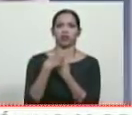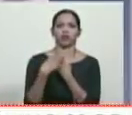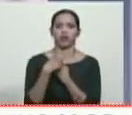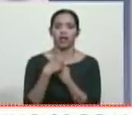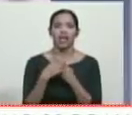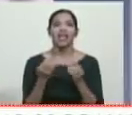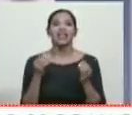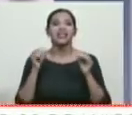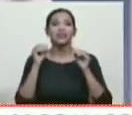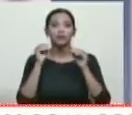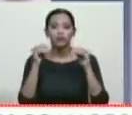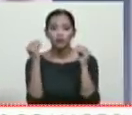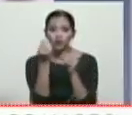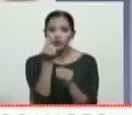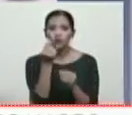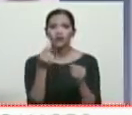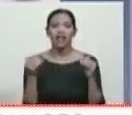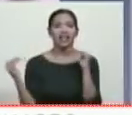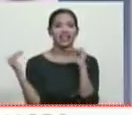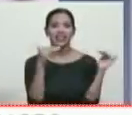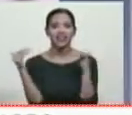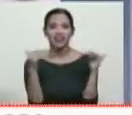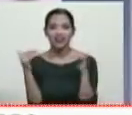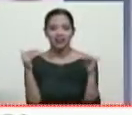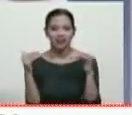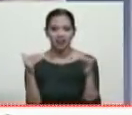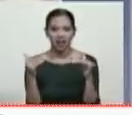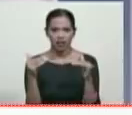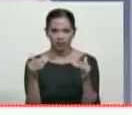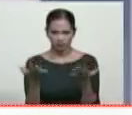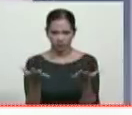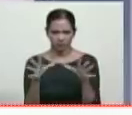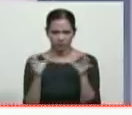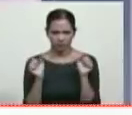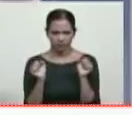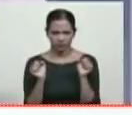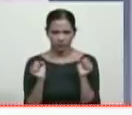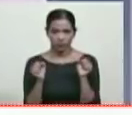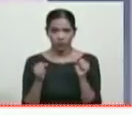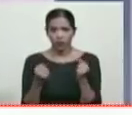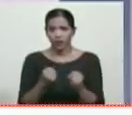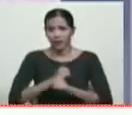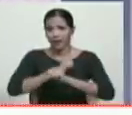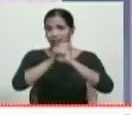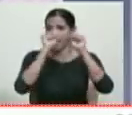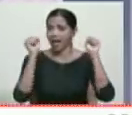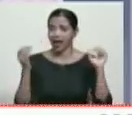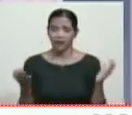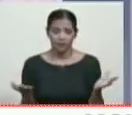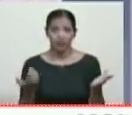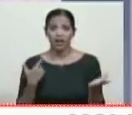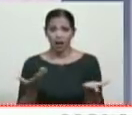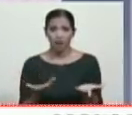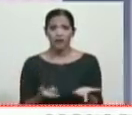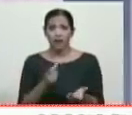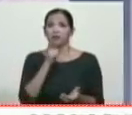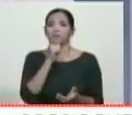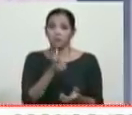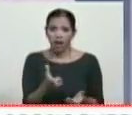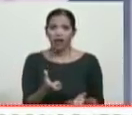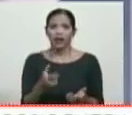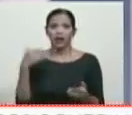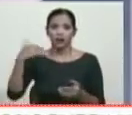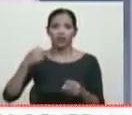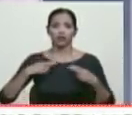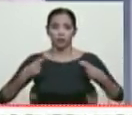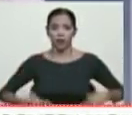de una guerra híbrida. ¿Me explico? O sea, por supuesto que va a haber afectaciones a los derechos humanos, pero otra